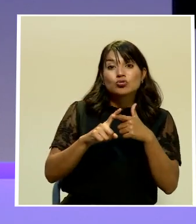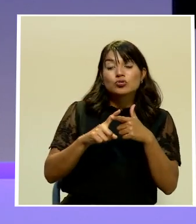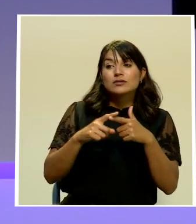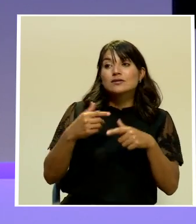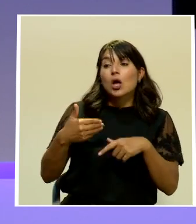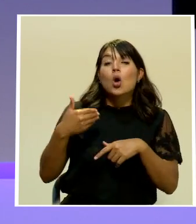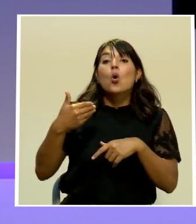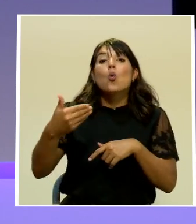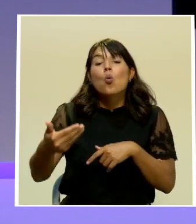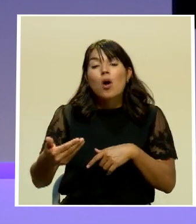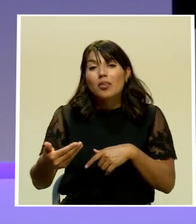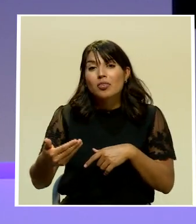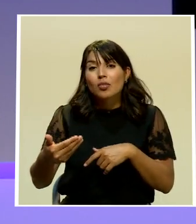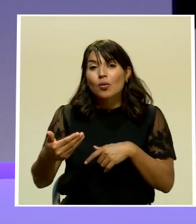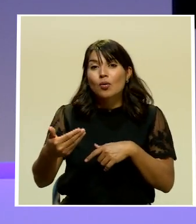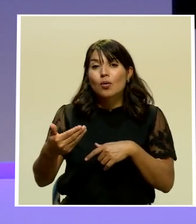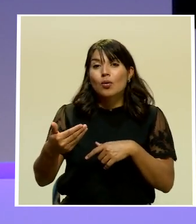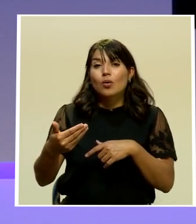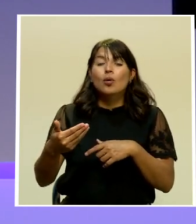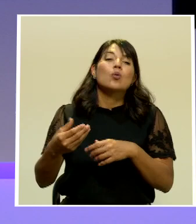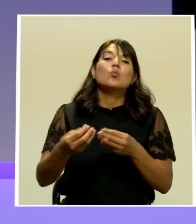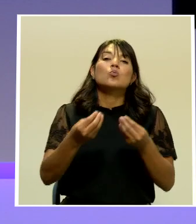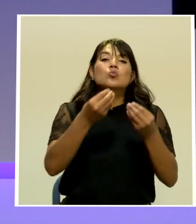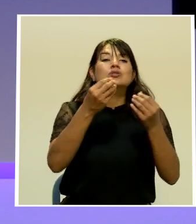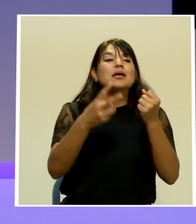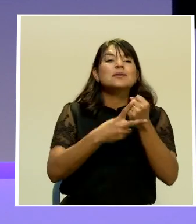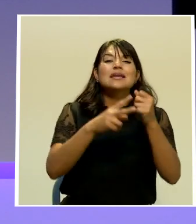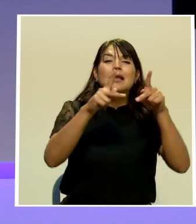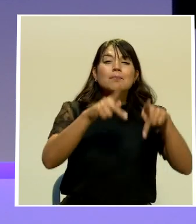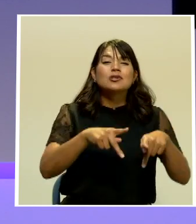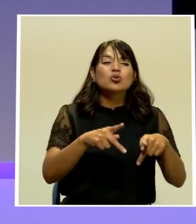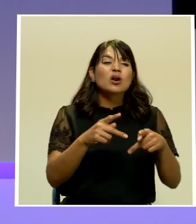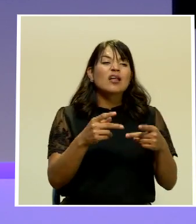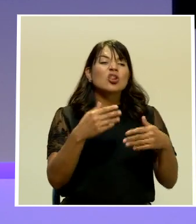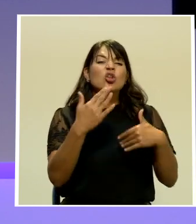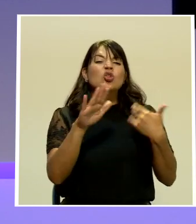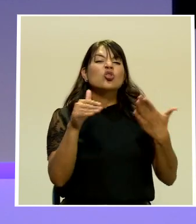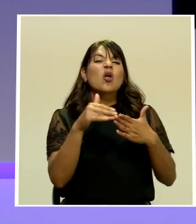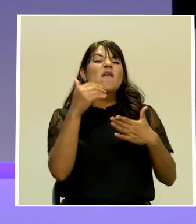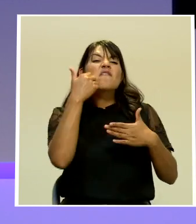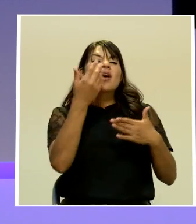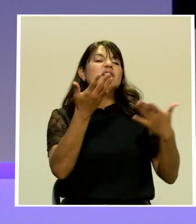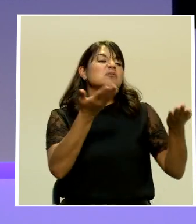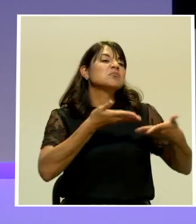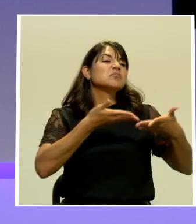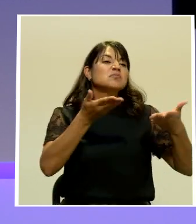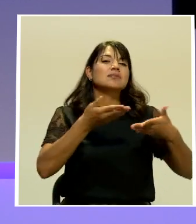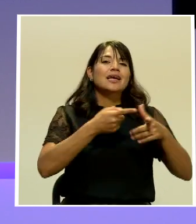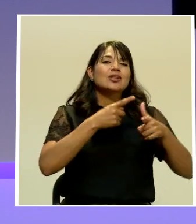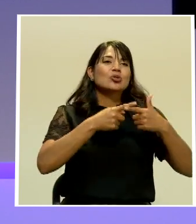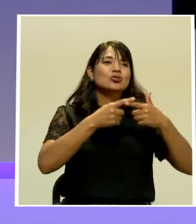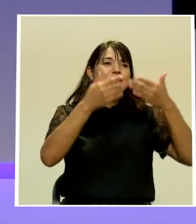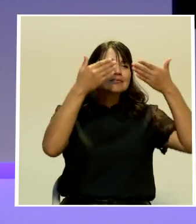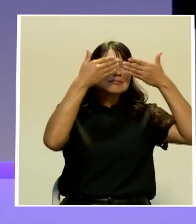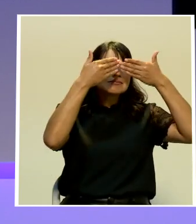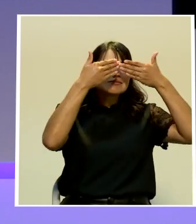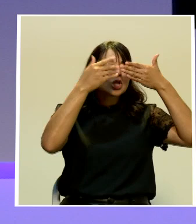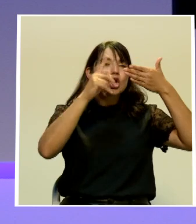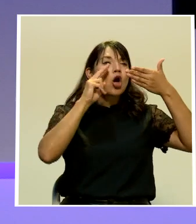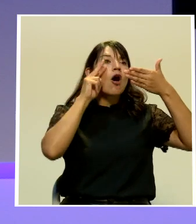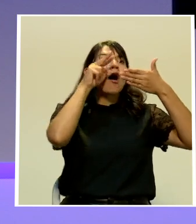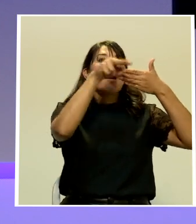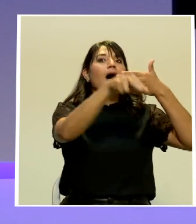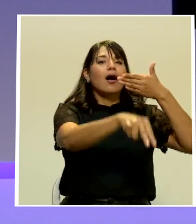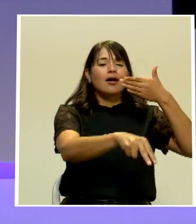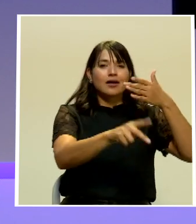tan especializado que no tiene la capacidad de ver más allá de lo que le asignan, ¿no? Entonces, eso también, la pasión y